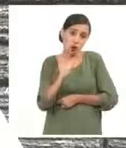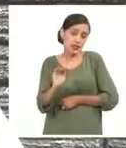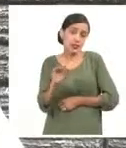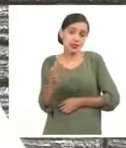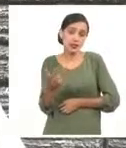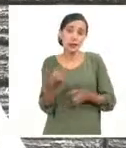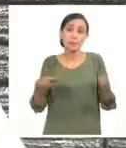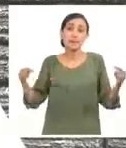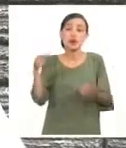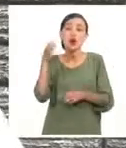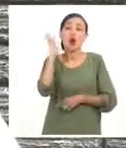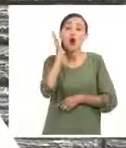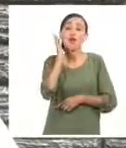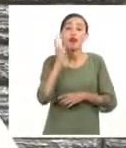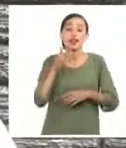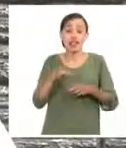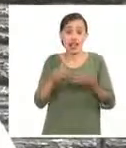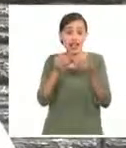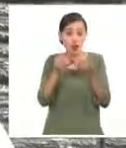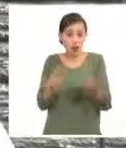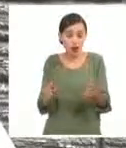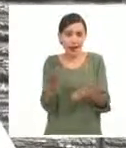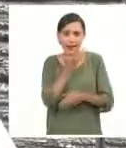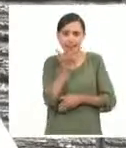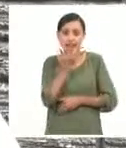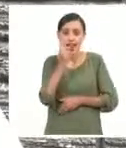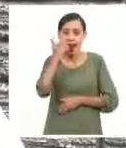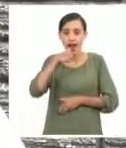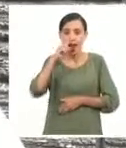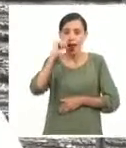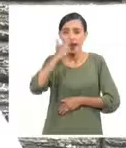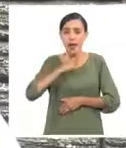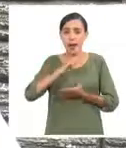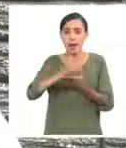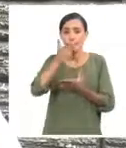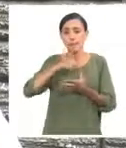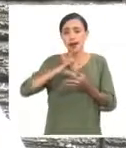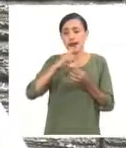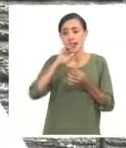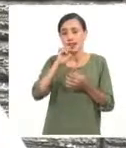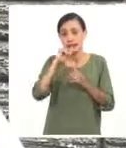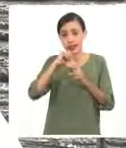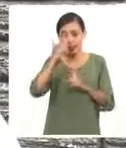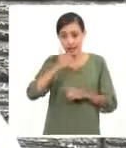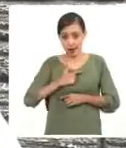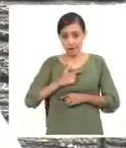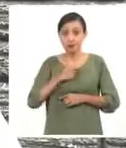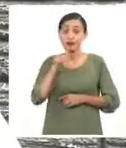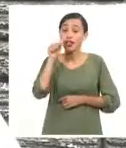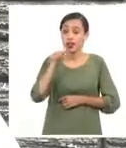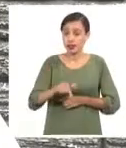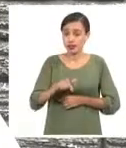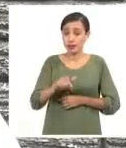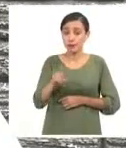todo la conferencia inaugural que estará a cargo de Ana Margarita Mateos, conocida como May Mateos, que lleva,